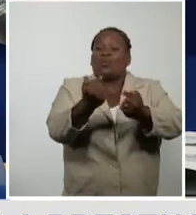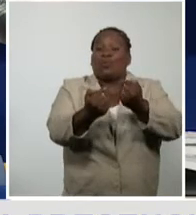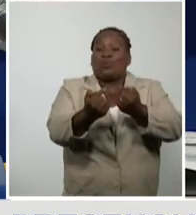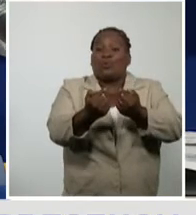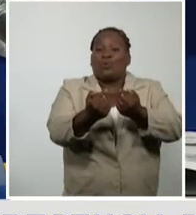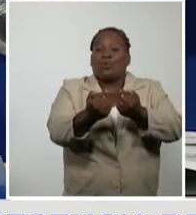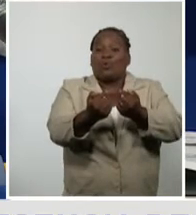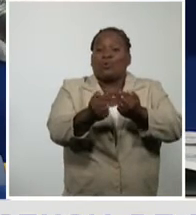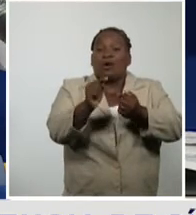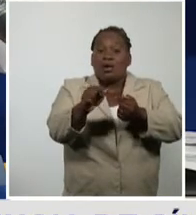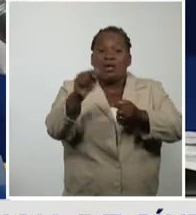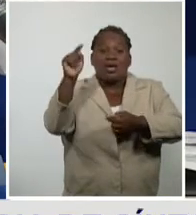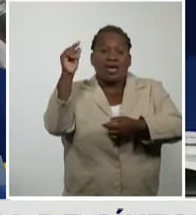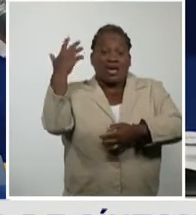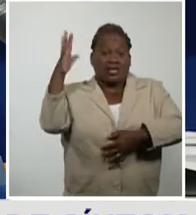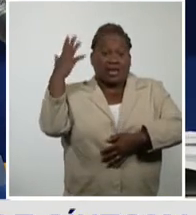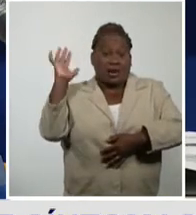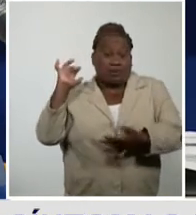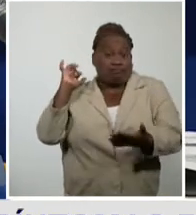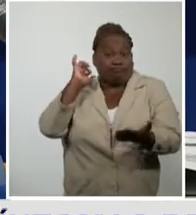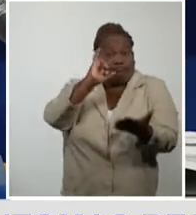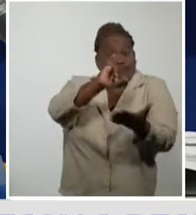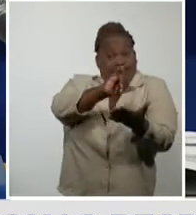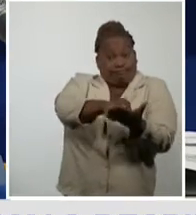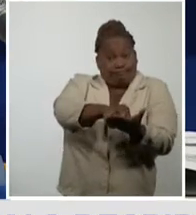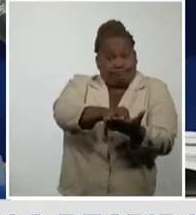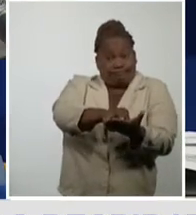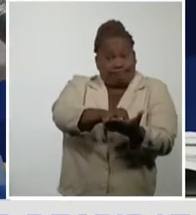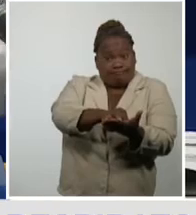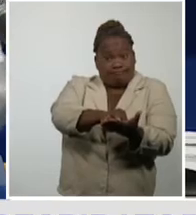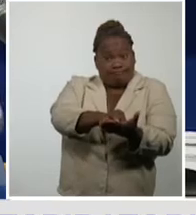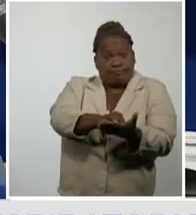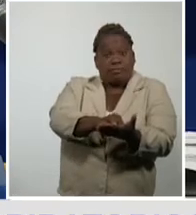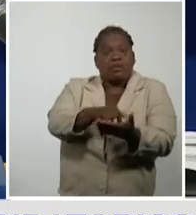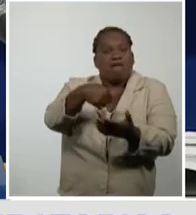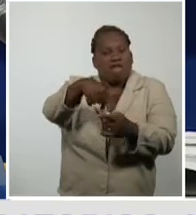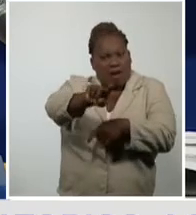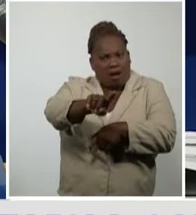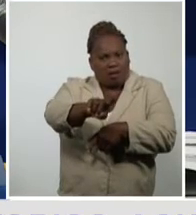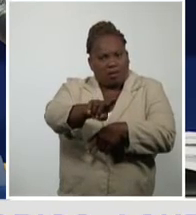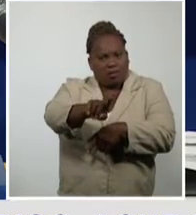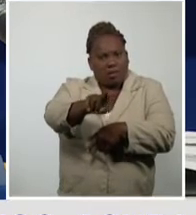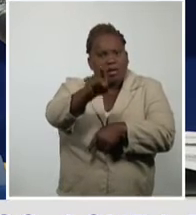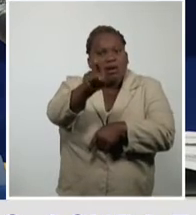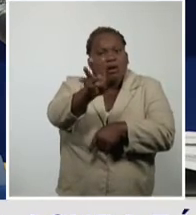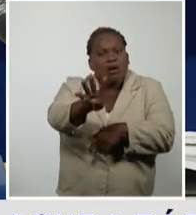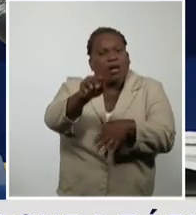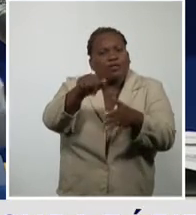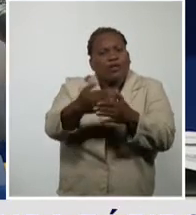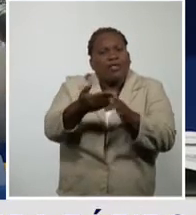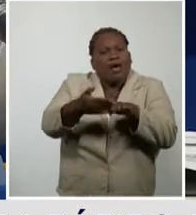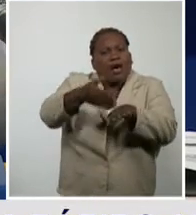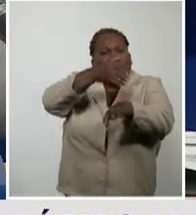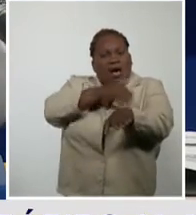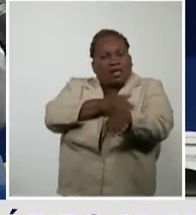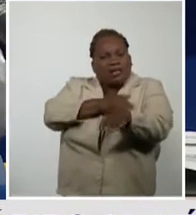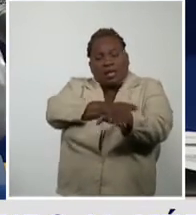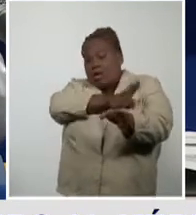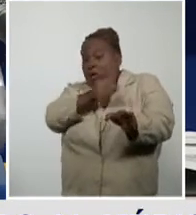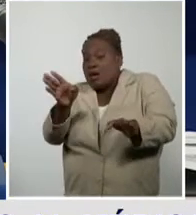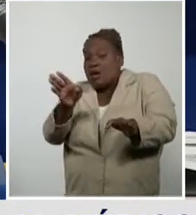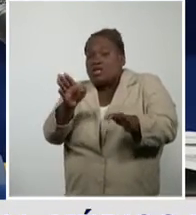los extranjeros cuando llegaban van todavía hoy, 14 días antes de ir a su casa o a